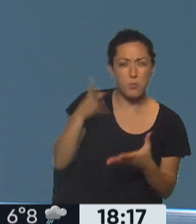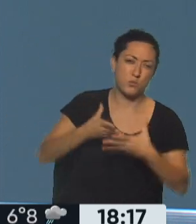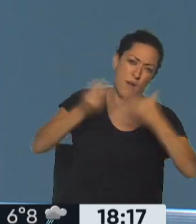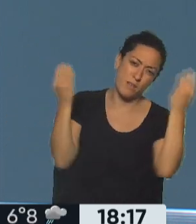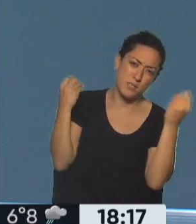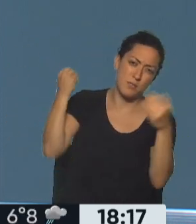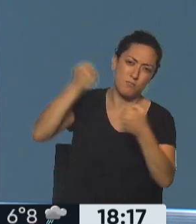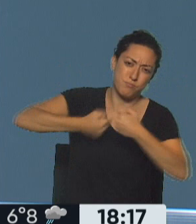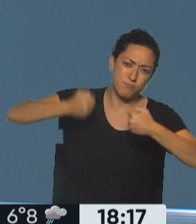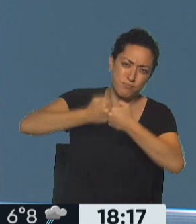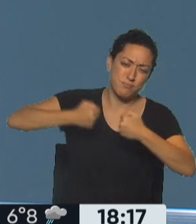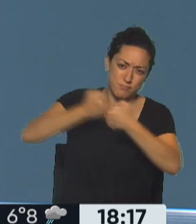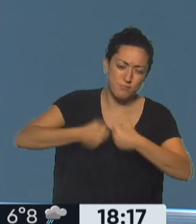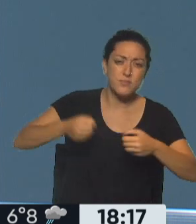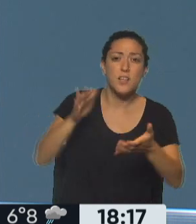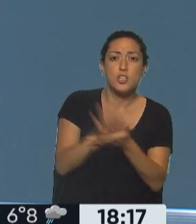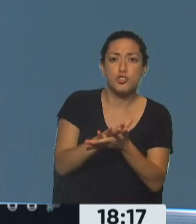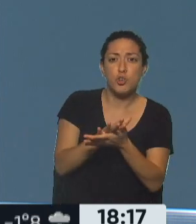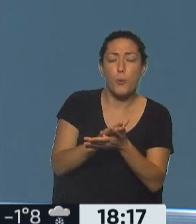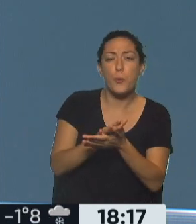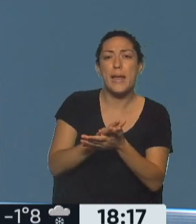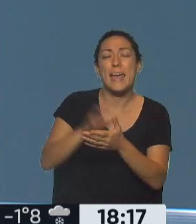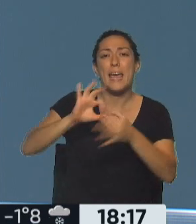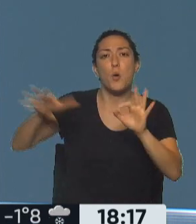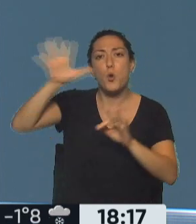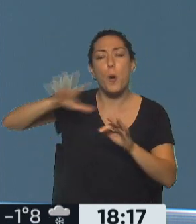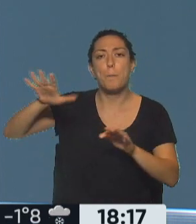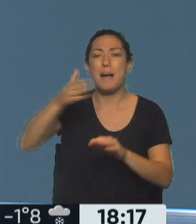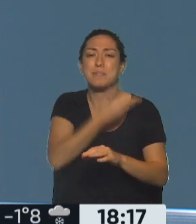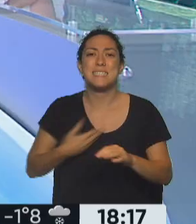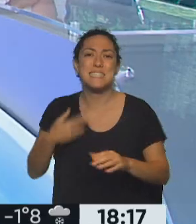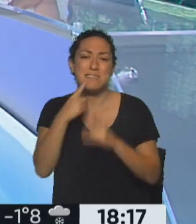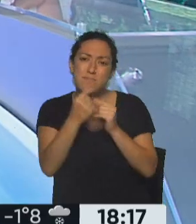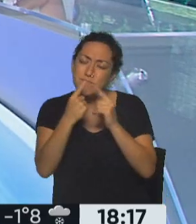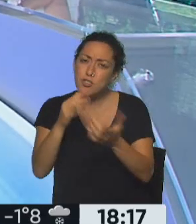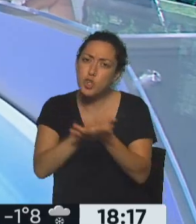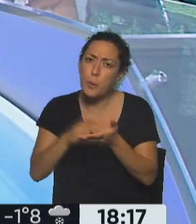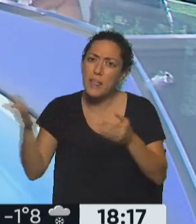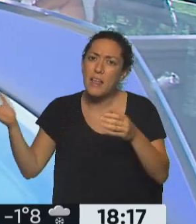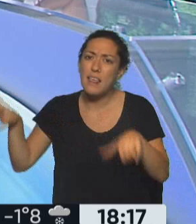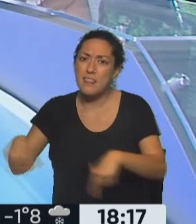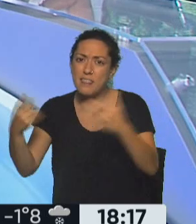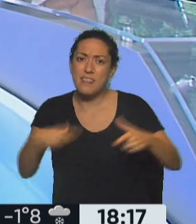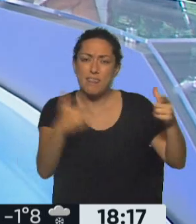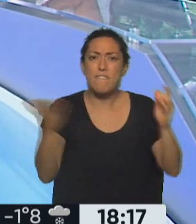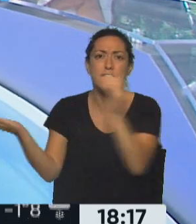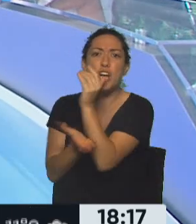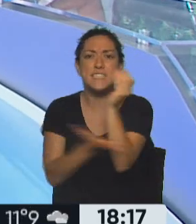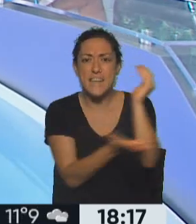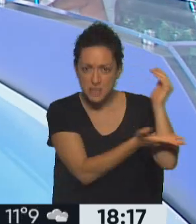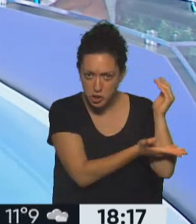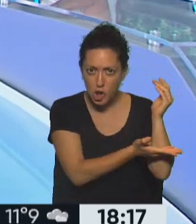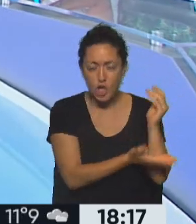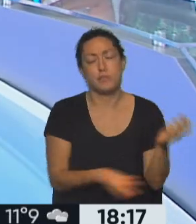mandatario europeo que cuestionaba la deforestación que llevaba adelante en la Amazonia, tan clave a nivel